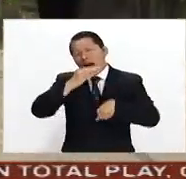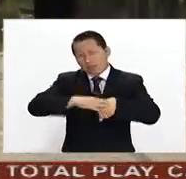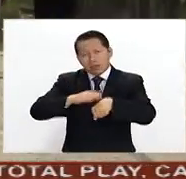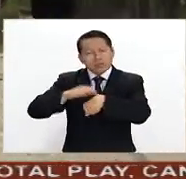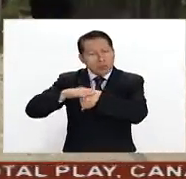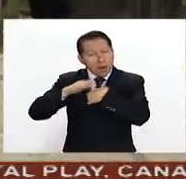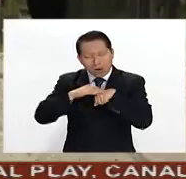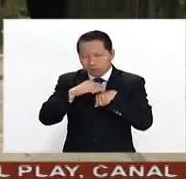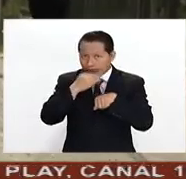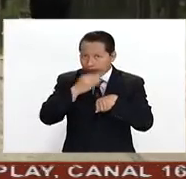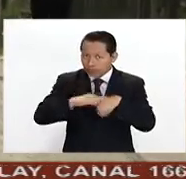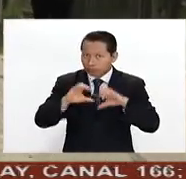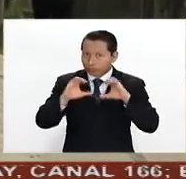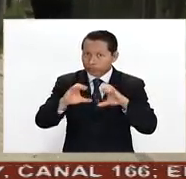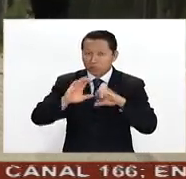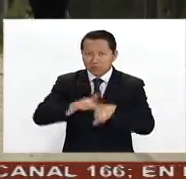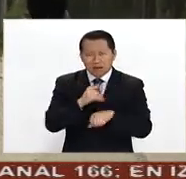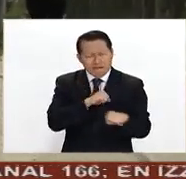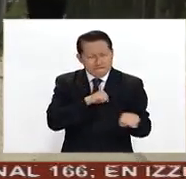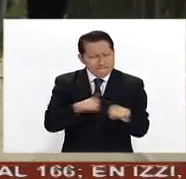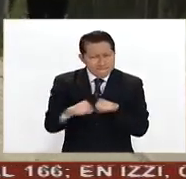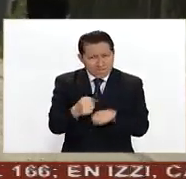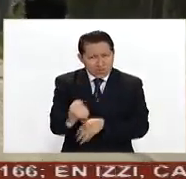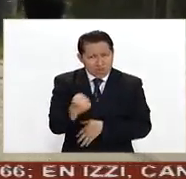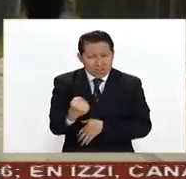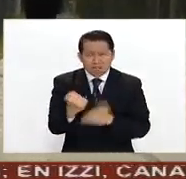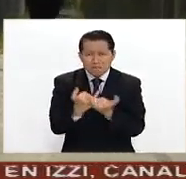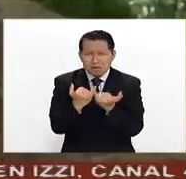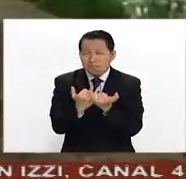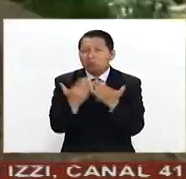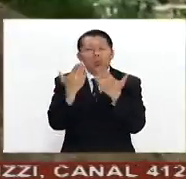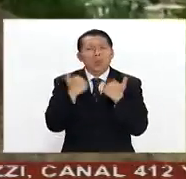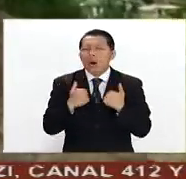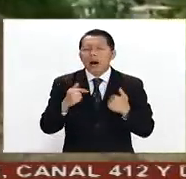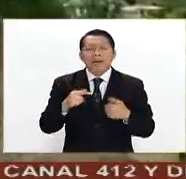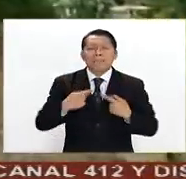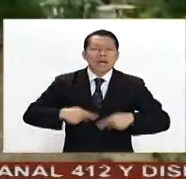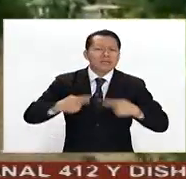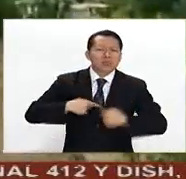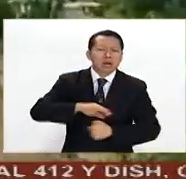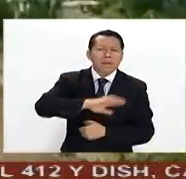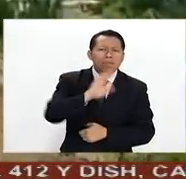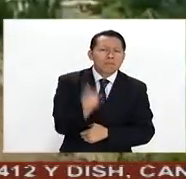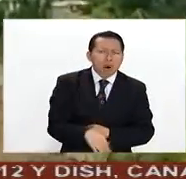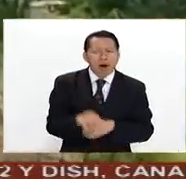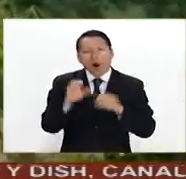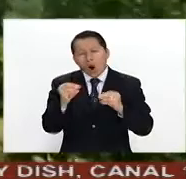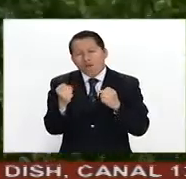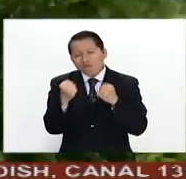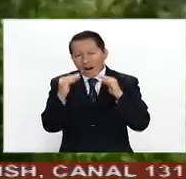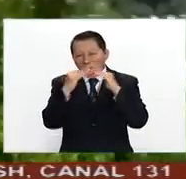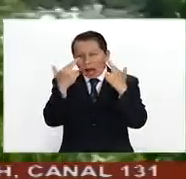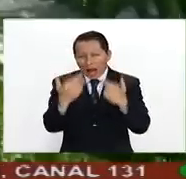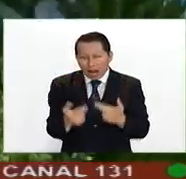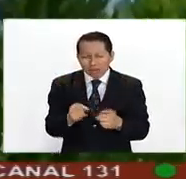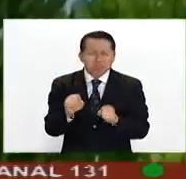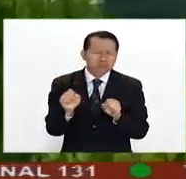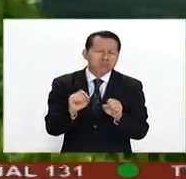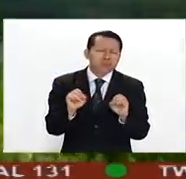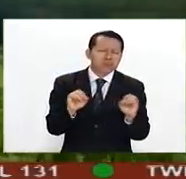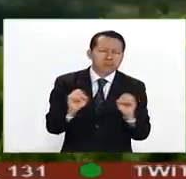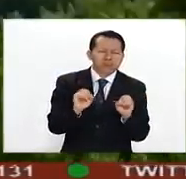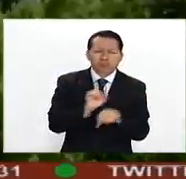intensidad del terremoto, no se reportaron víctimas fatales o grandes daños en las viviendas. El